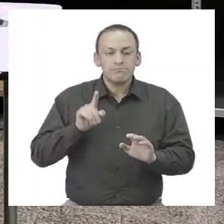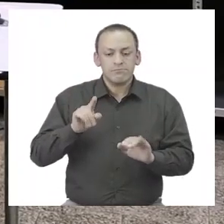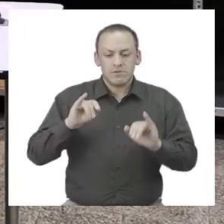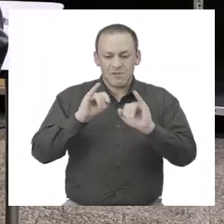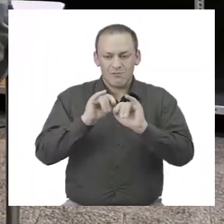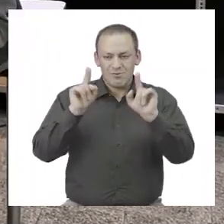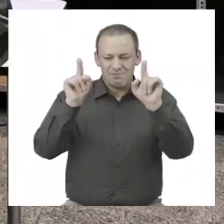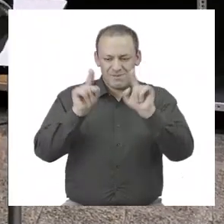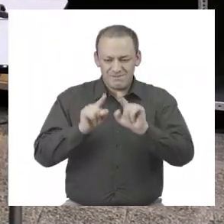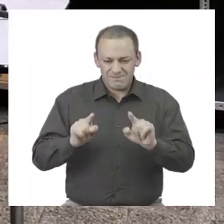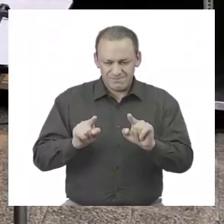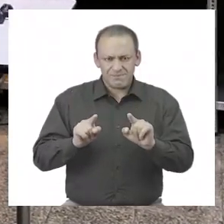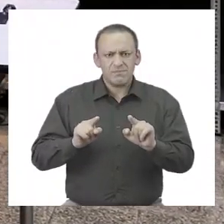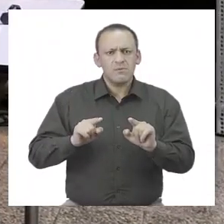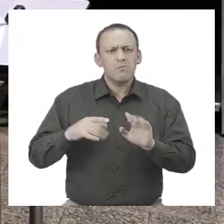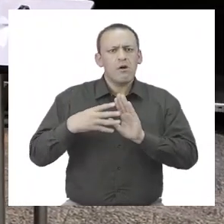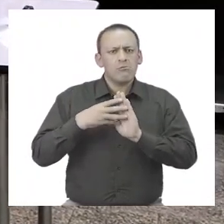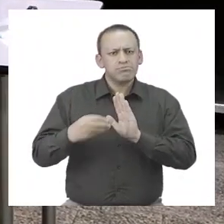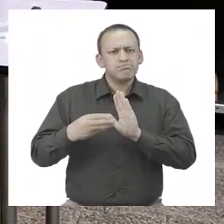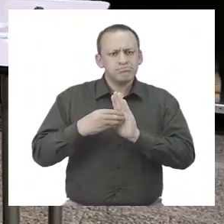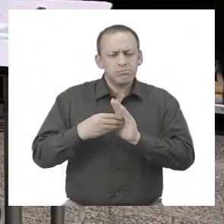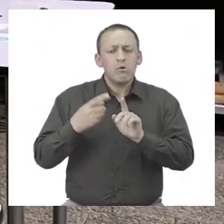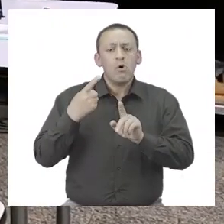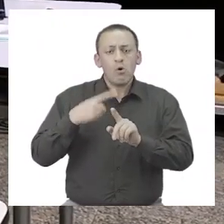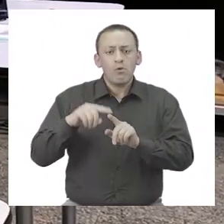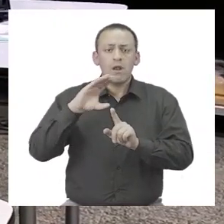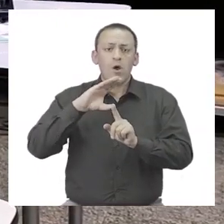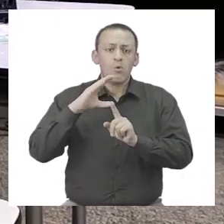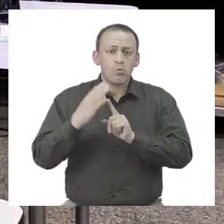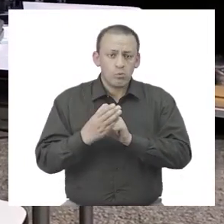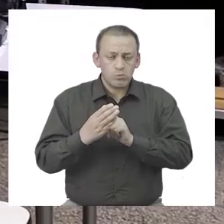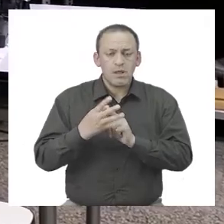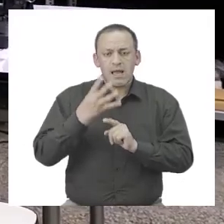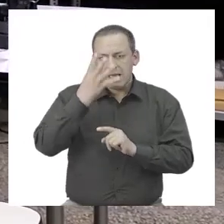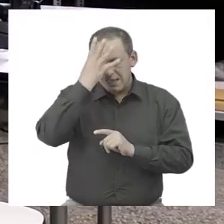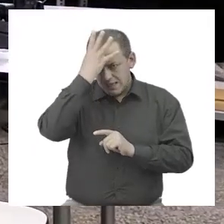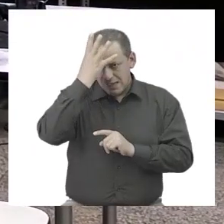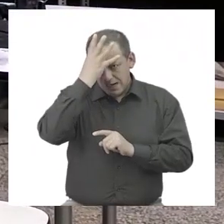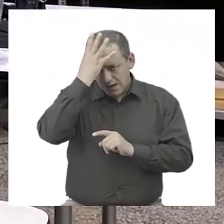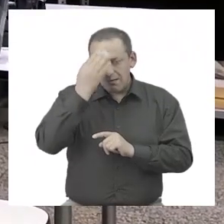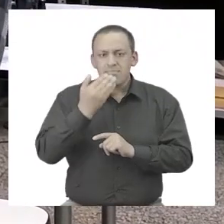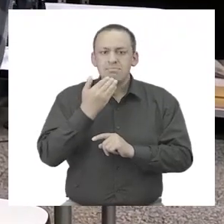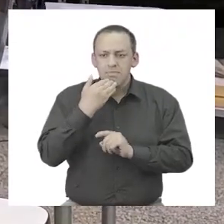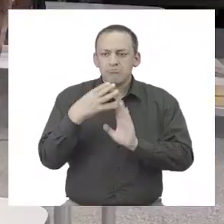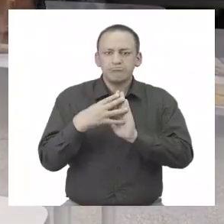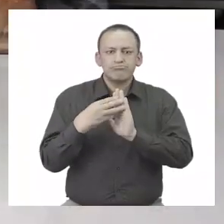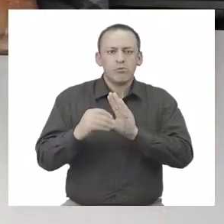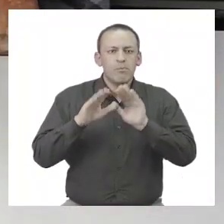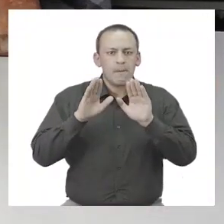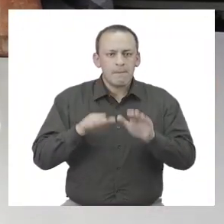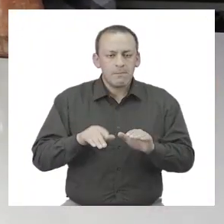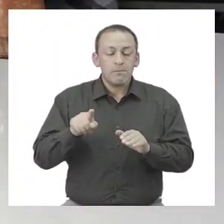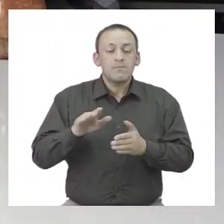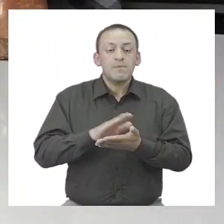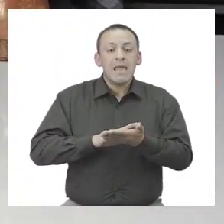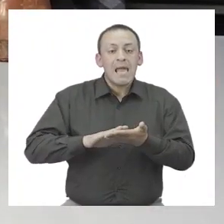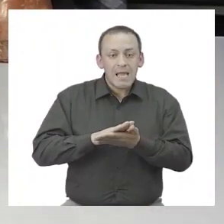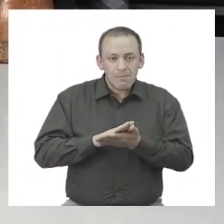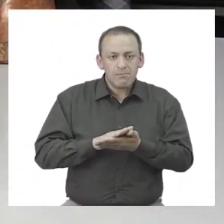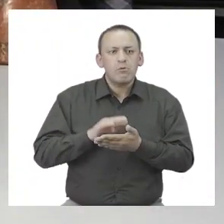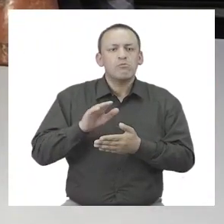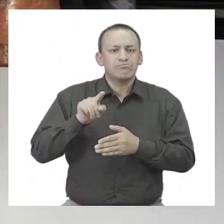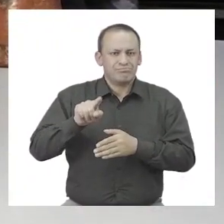esta forma del quero continuó en uso a través del tiempo y lo tomaron otras culturas, como el caso inca. Y aquí tenemos un ejemplo de un